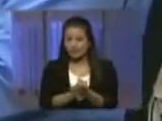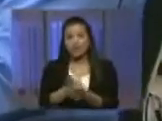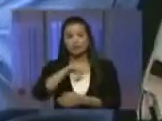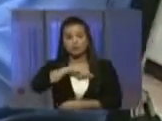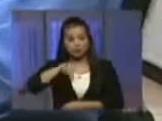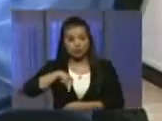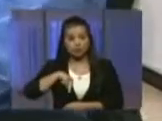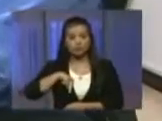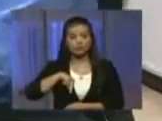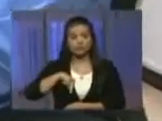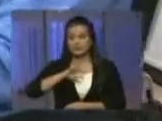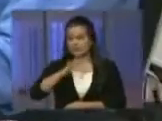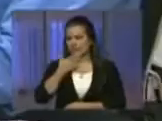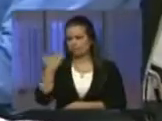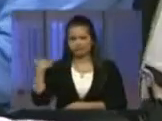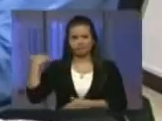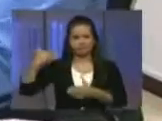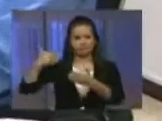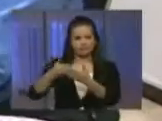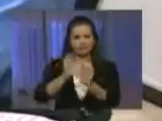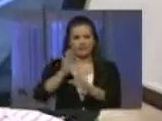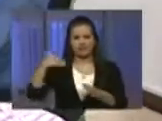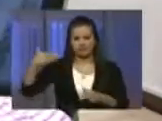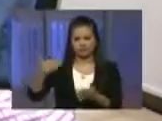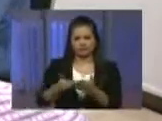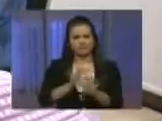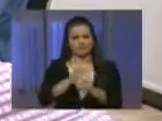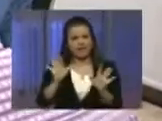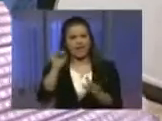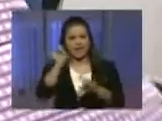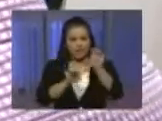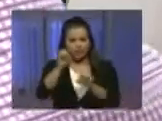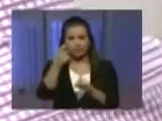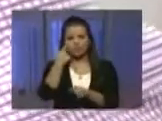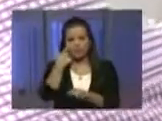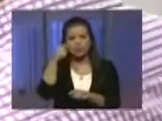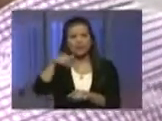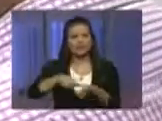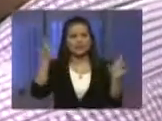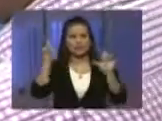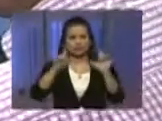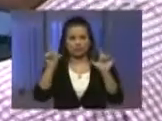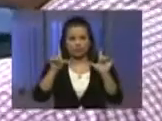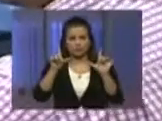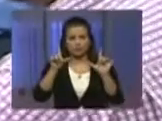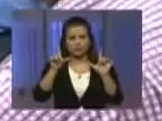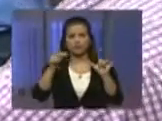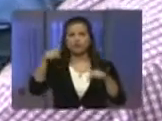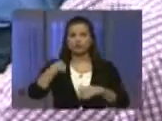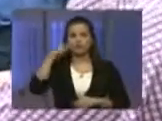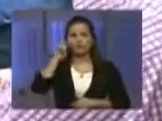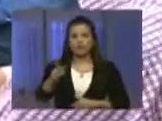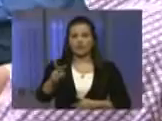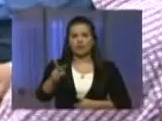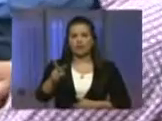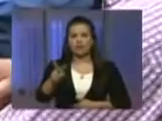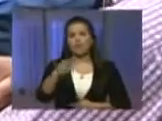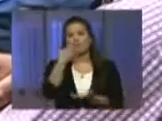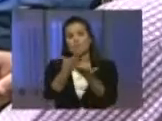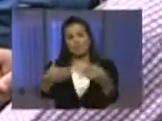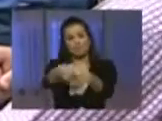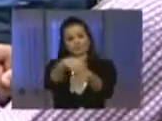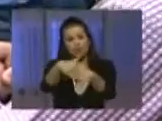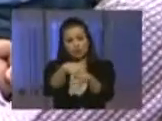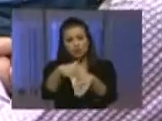siguiendo fíjense ustedes por televisión aquí yo tengo pido excusas